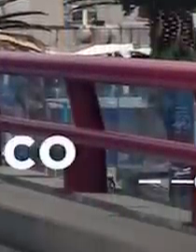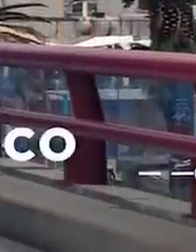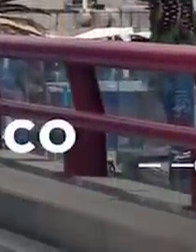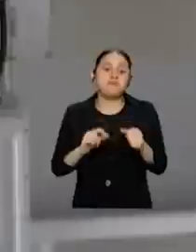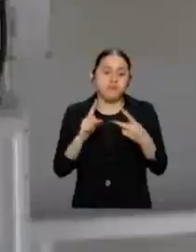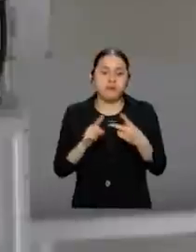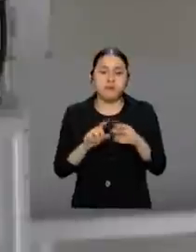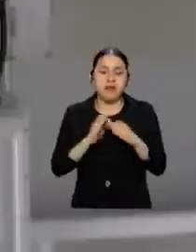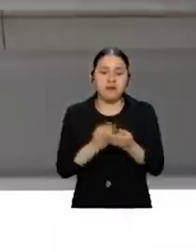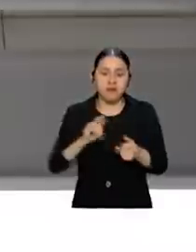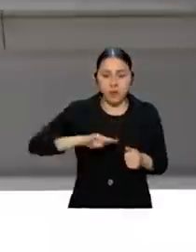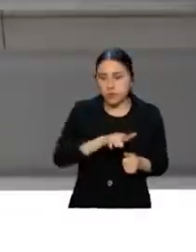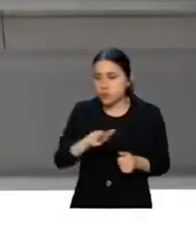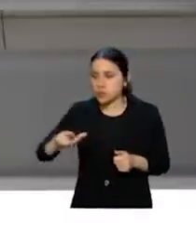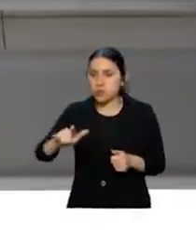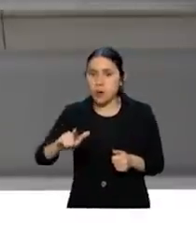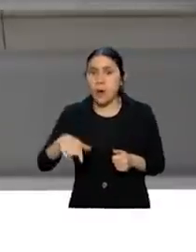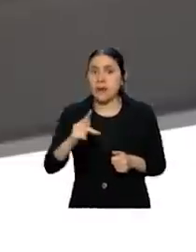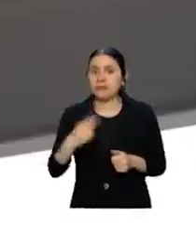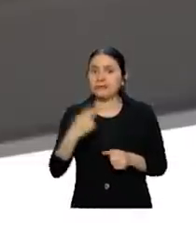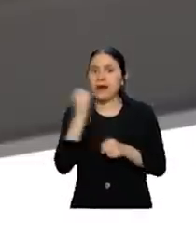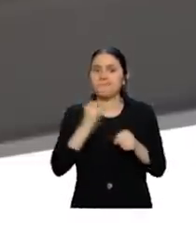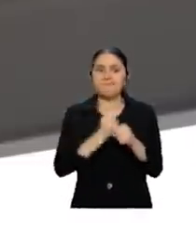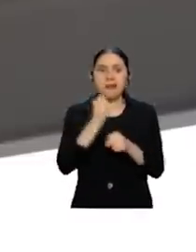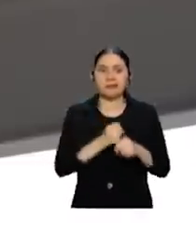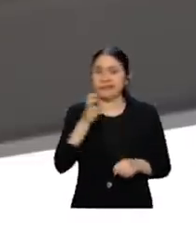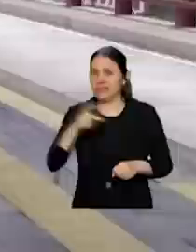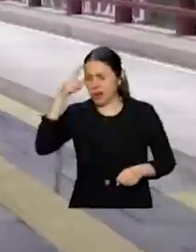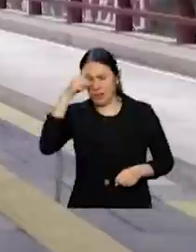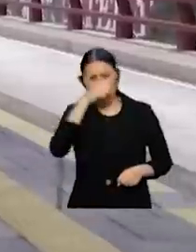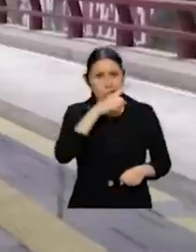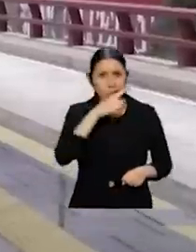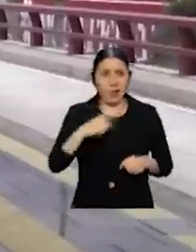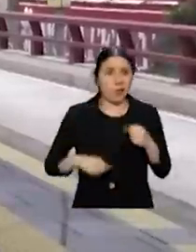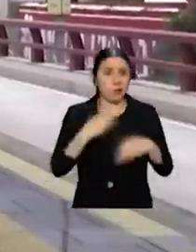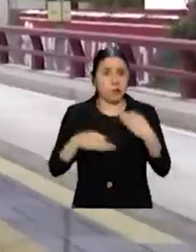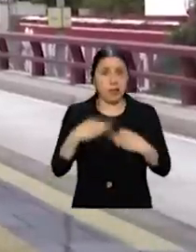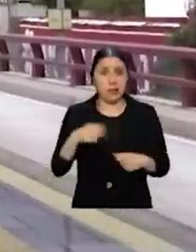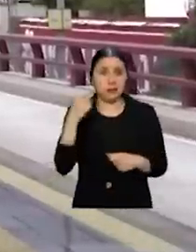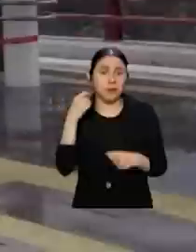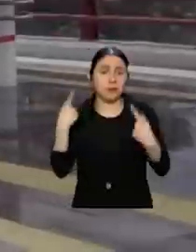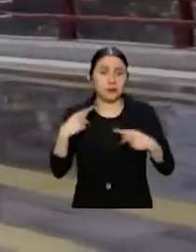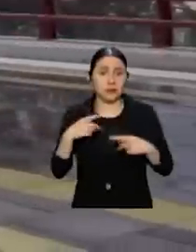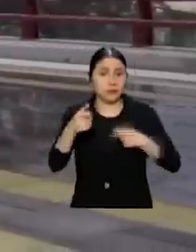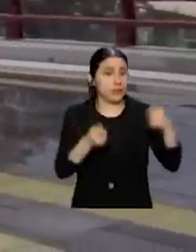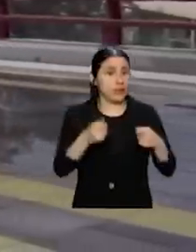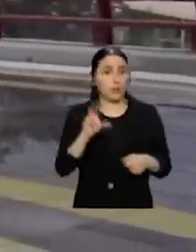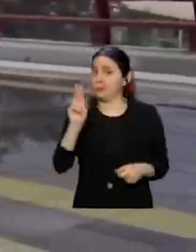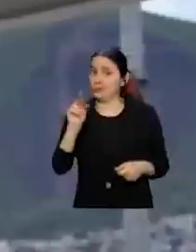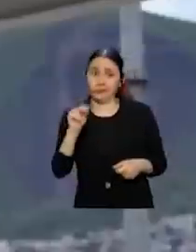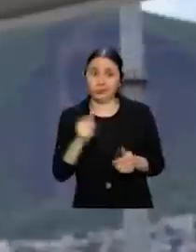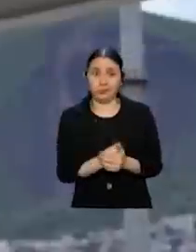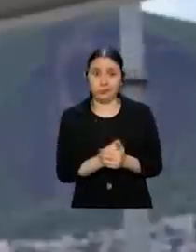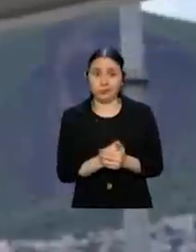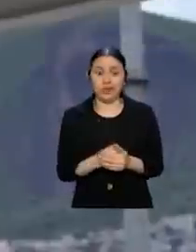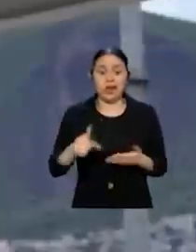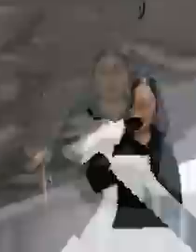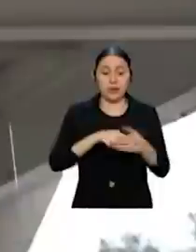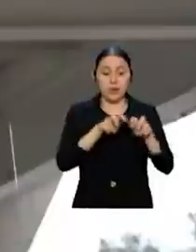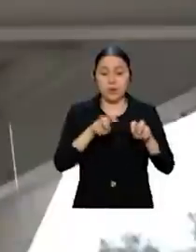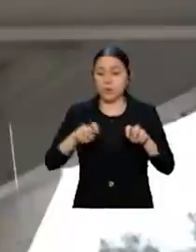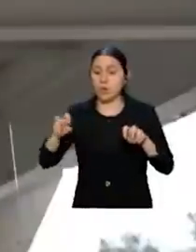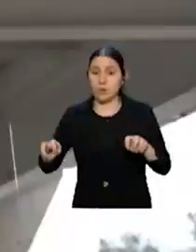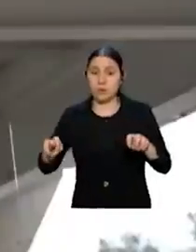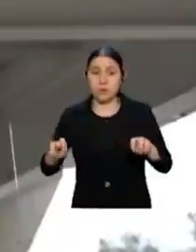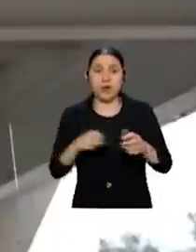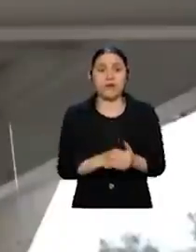más de 70.000 ciudadanos por día con un recorrido de 20 minutos. De acuerdo a las autoridades, las pruebas operativas tendrán un